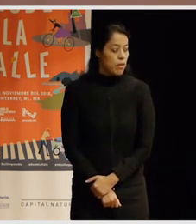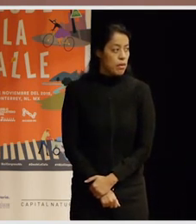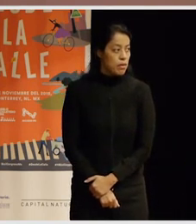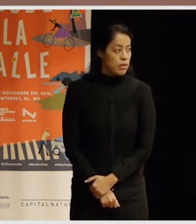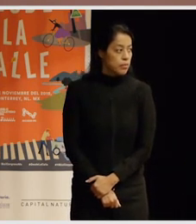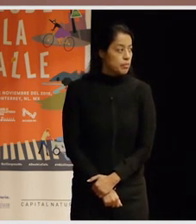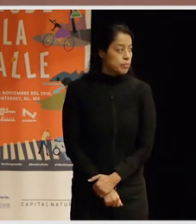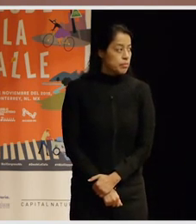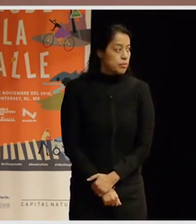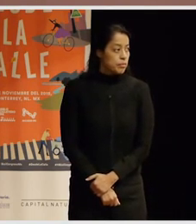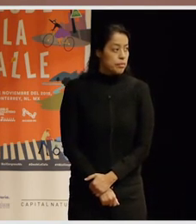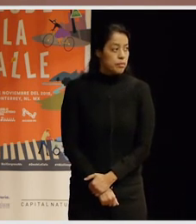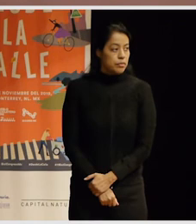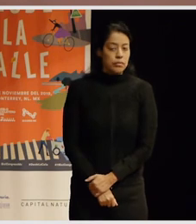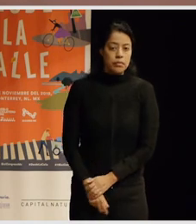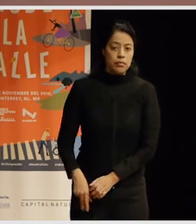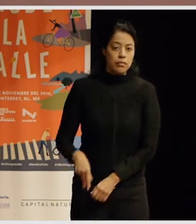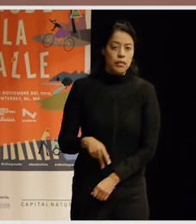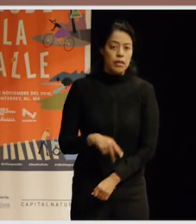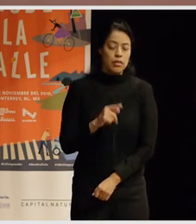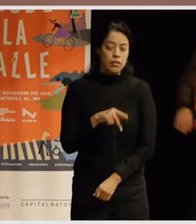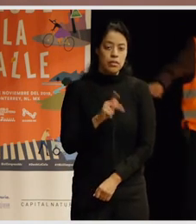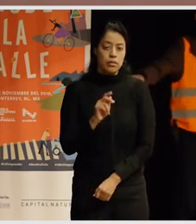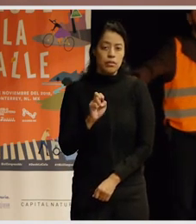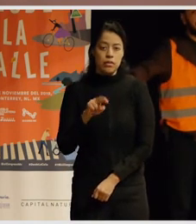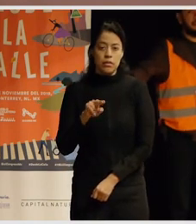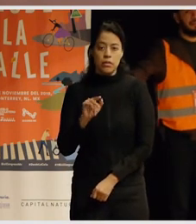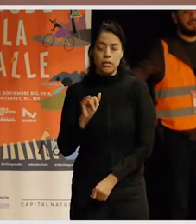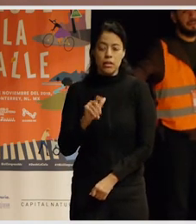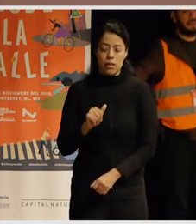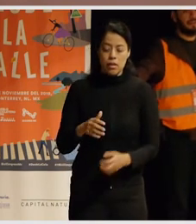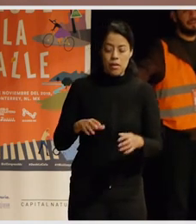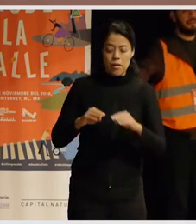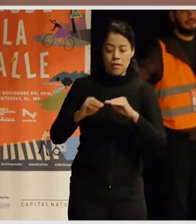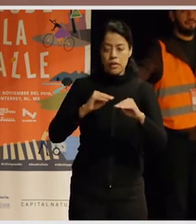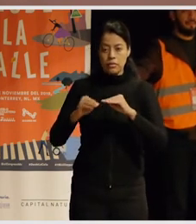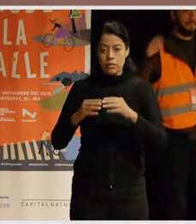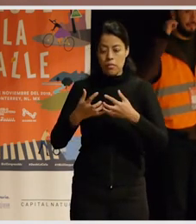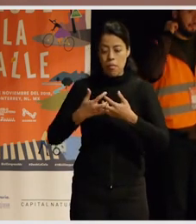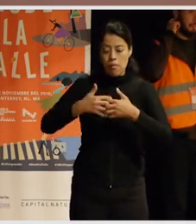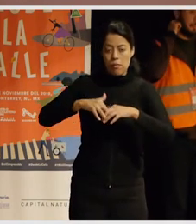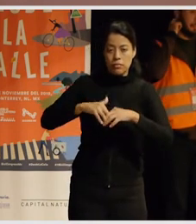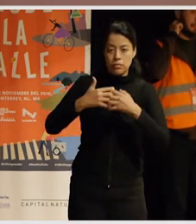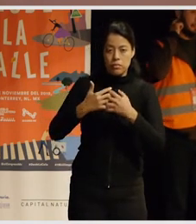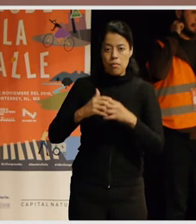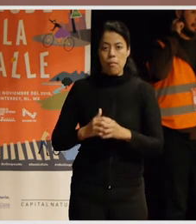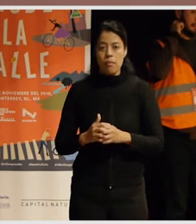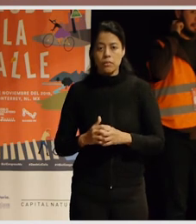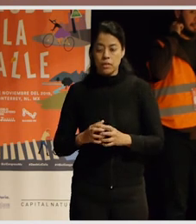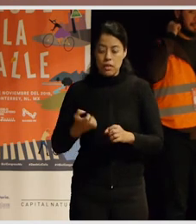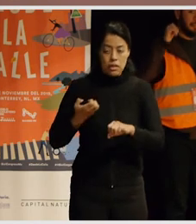yo tengo una pregunta para la kenya y heidi en el modelo híbrido de bici pública el estado